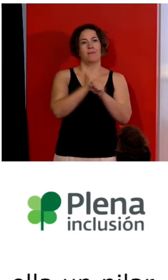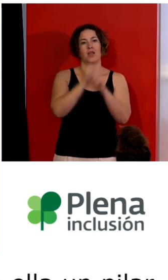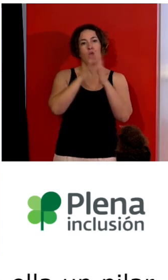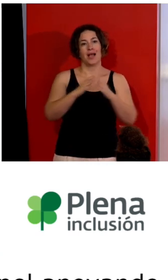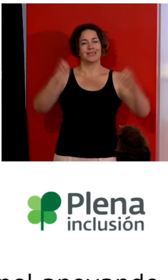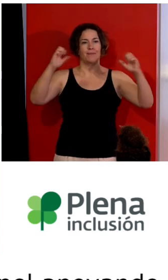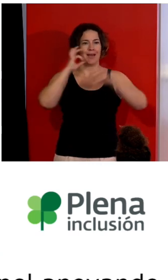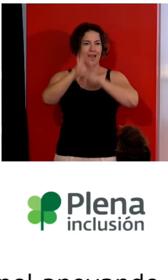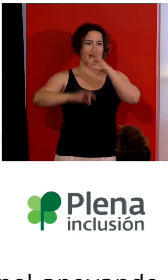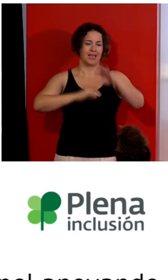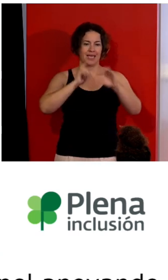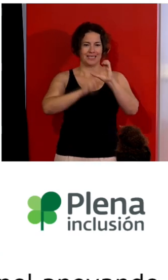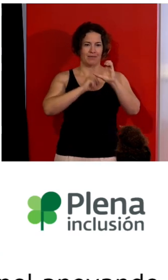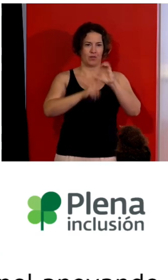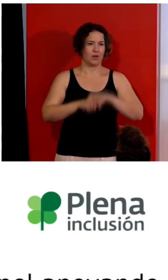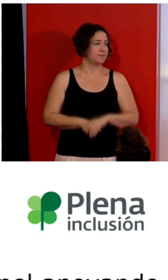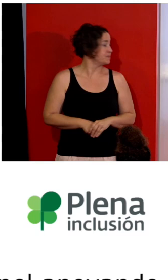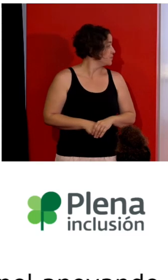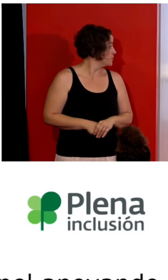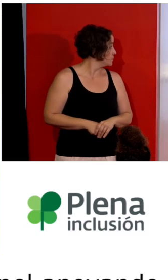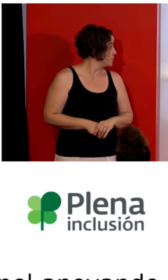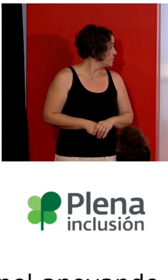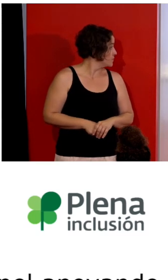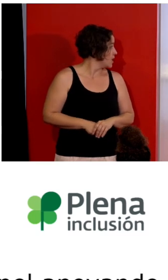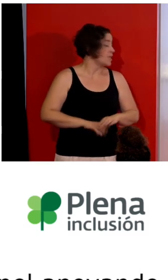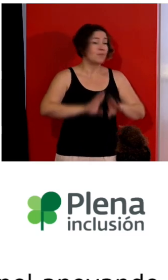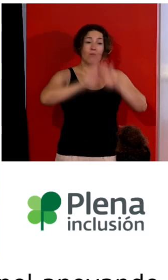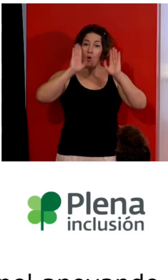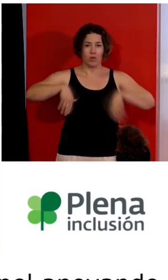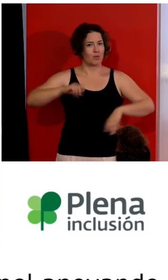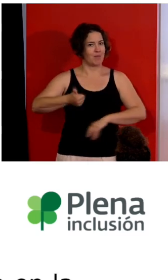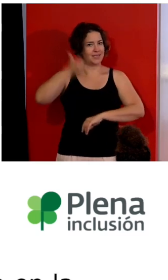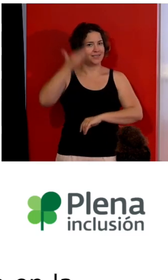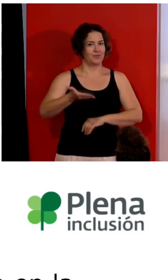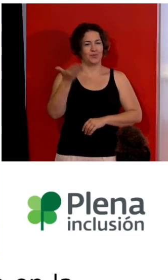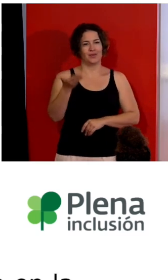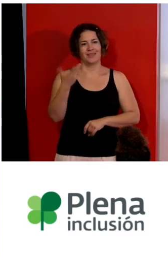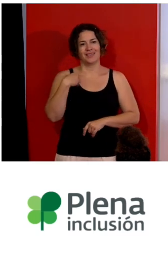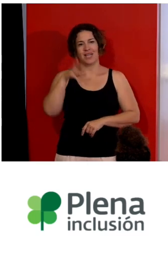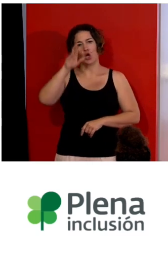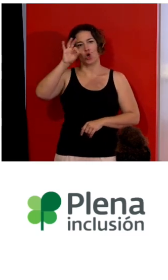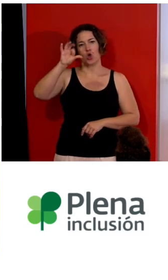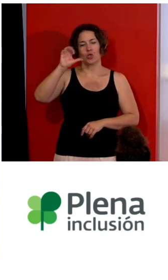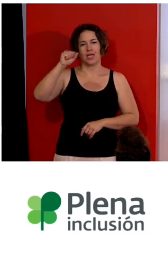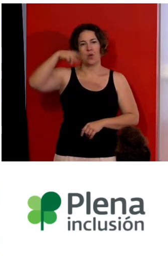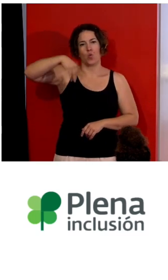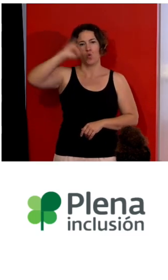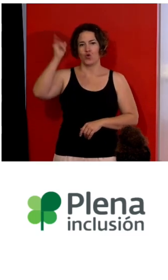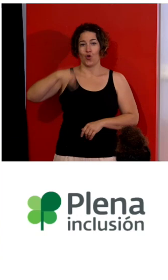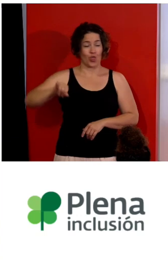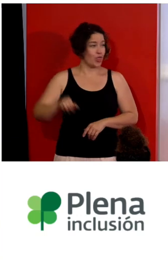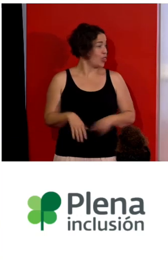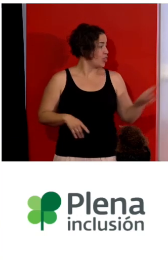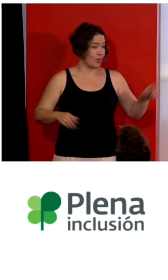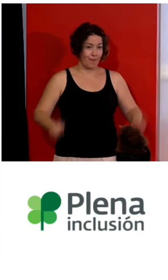de Extremadura. Y por último, porque es la más importante, está Rosa Muñoz. La tenemos ahí con